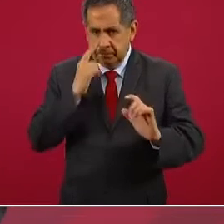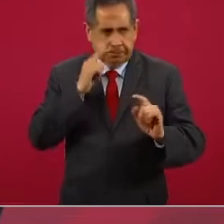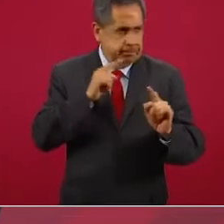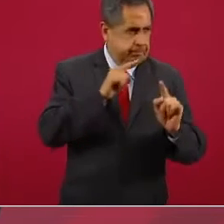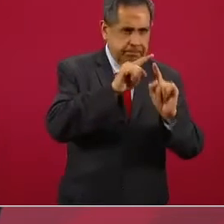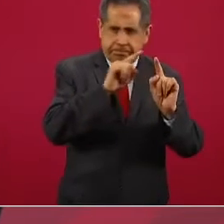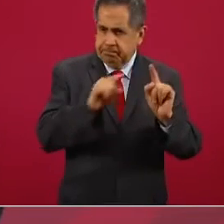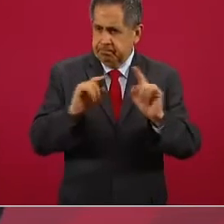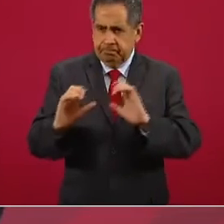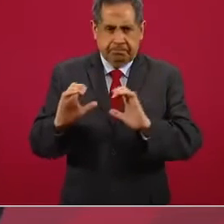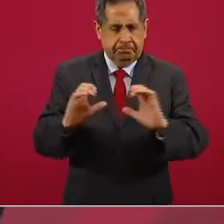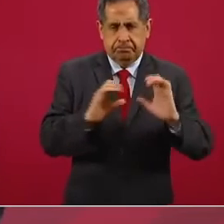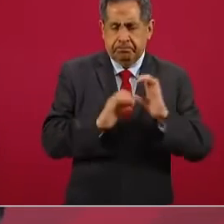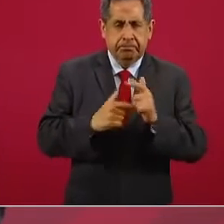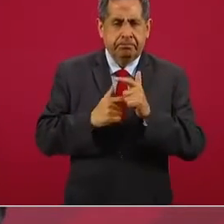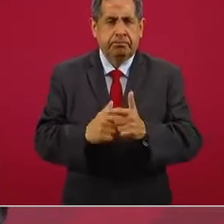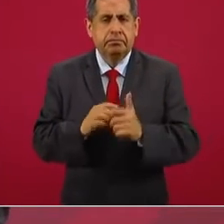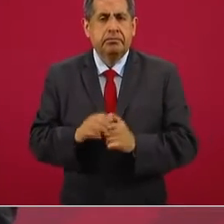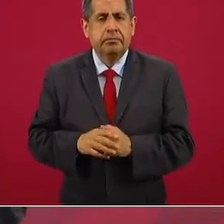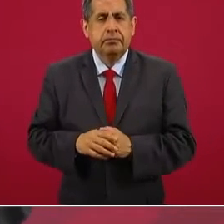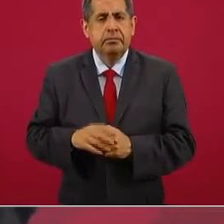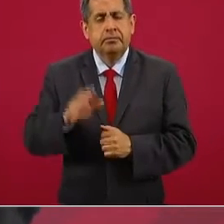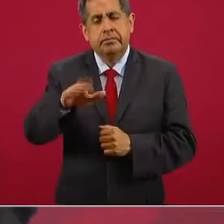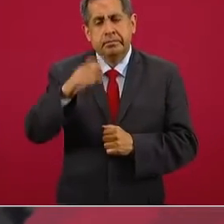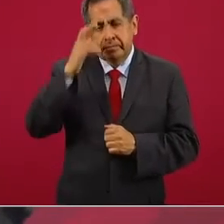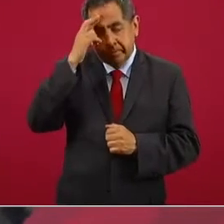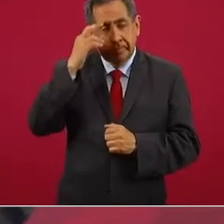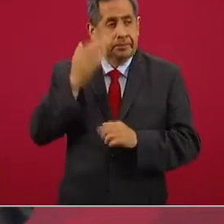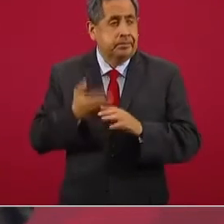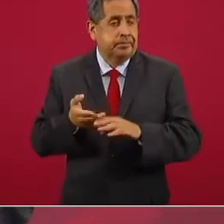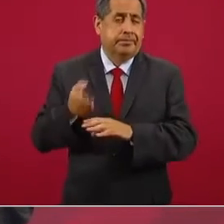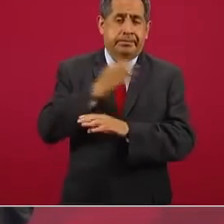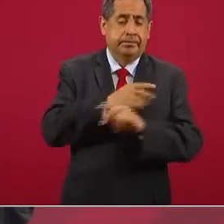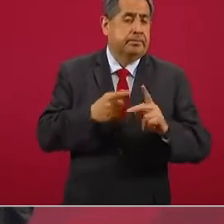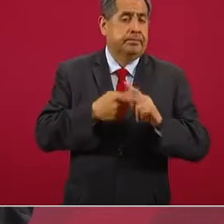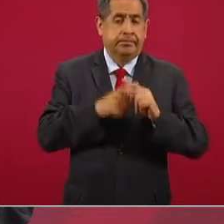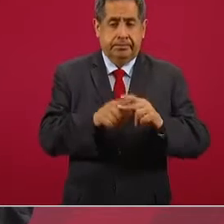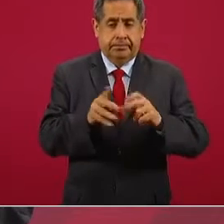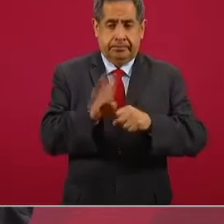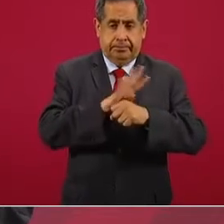caso. Desde que empezó la pandemia,